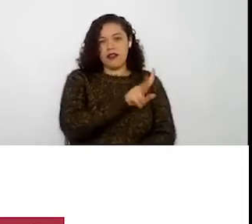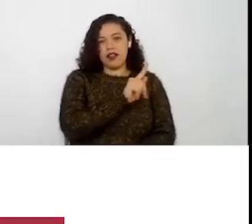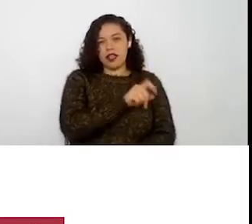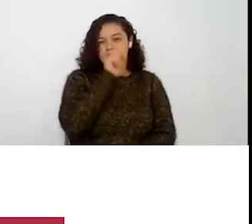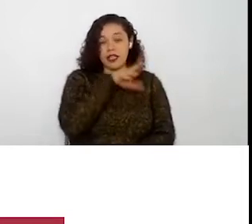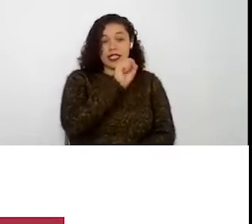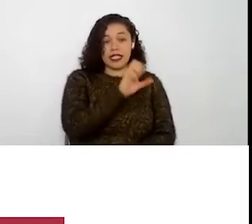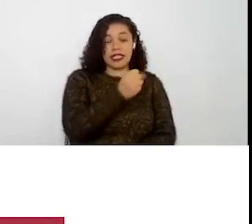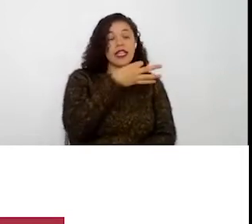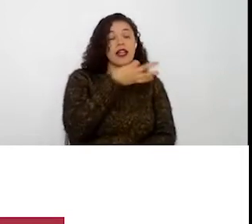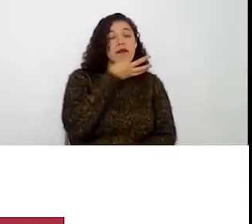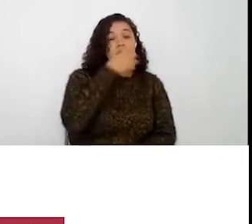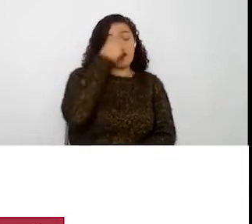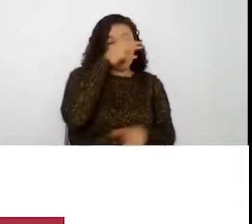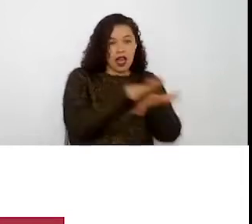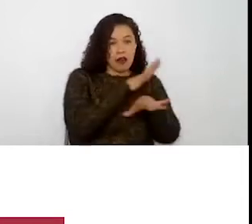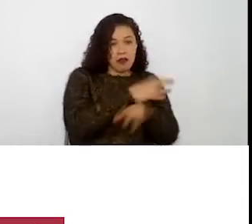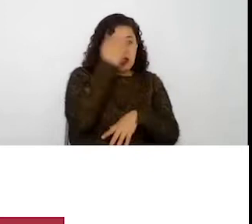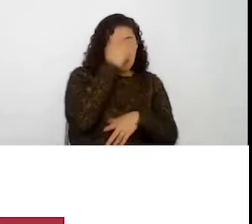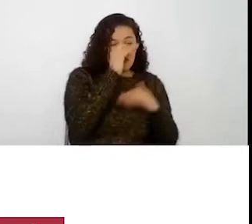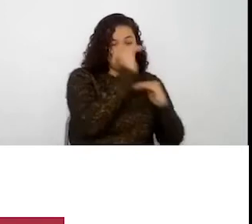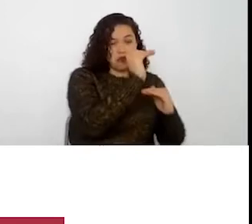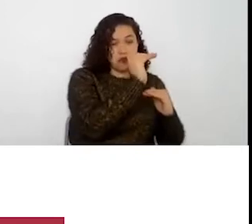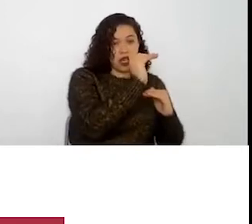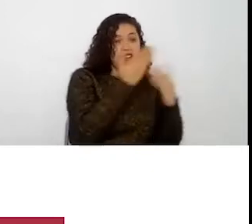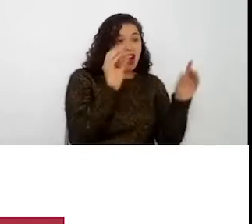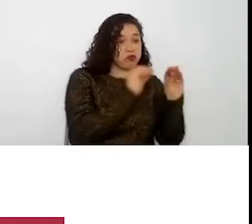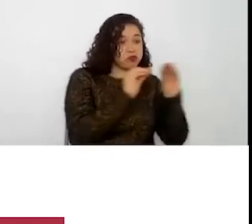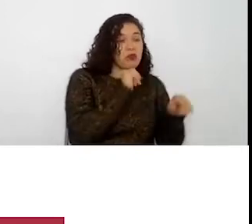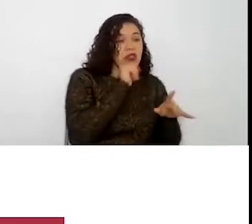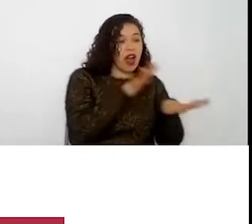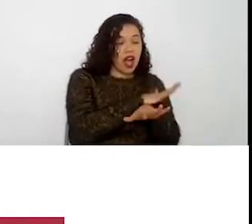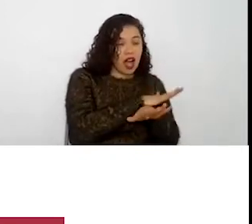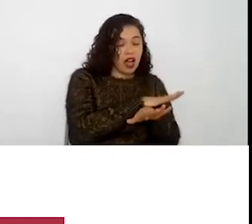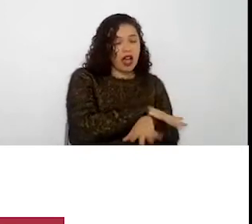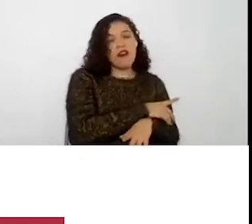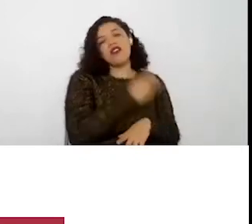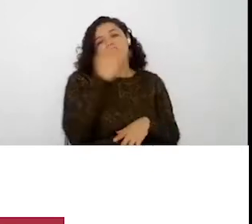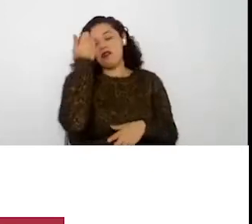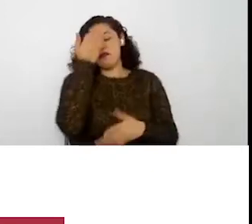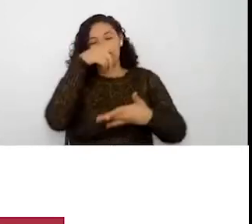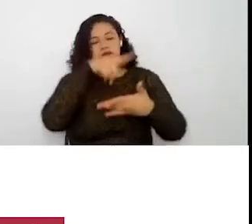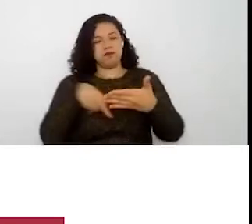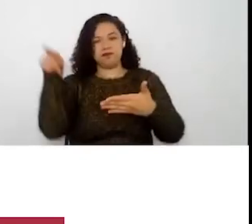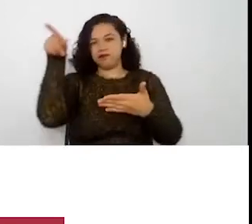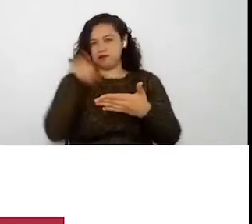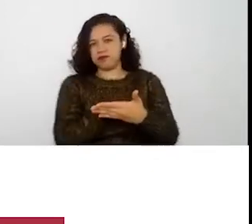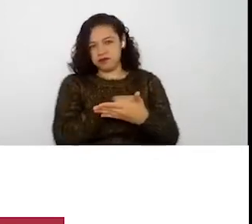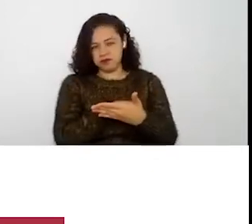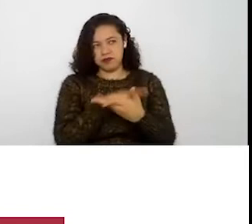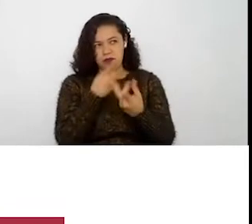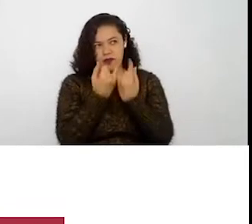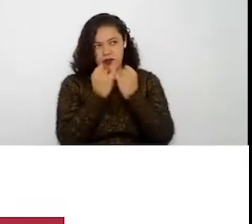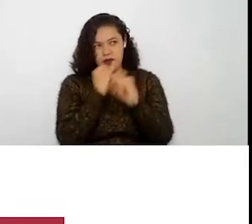realizar algún cambio sino se inspiraría su su este su Osa perdería la información